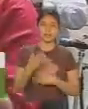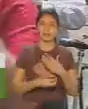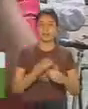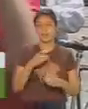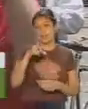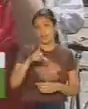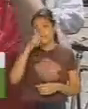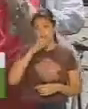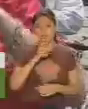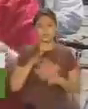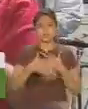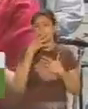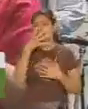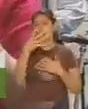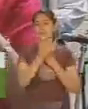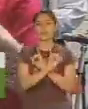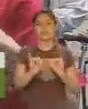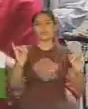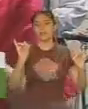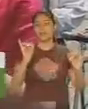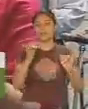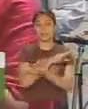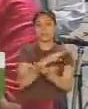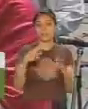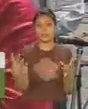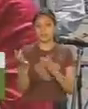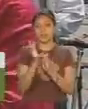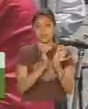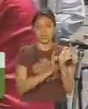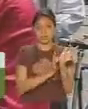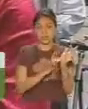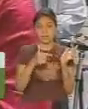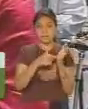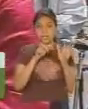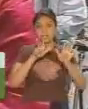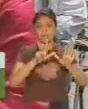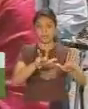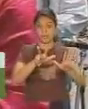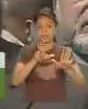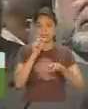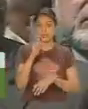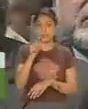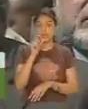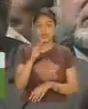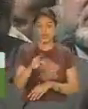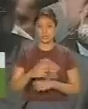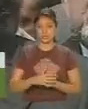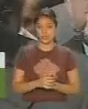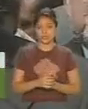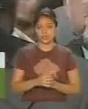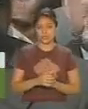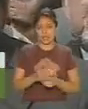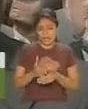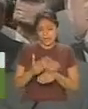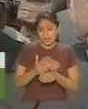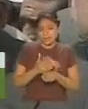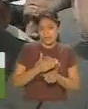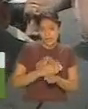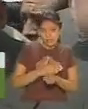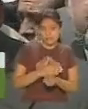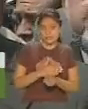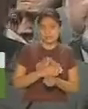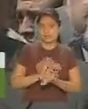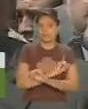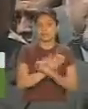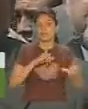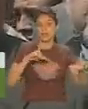año de aquel grito de independencia del 19 de abril de 1811, un poquitico antes,